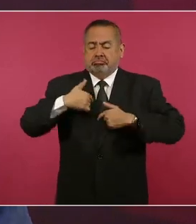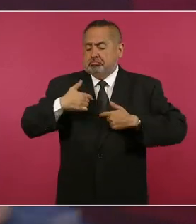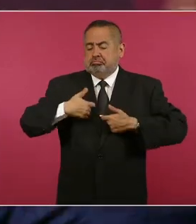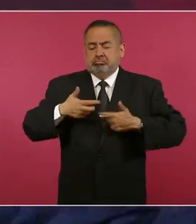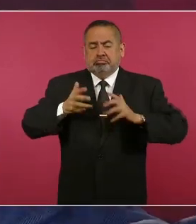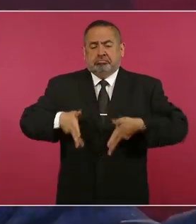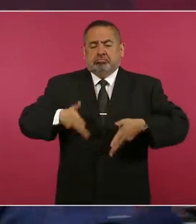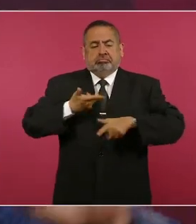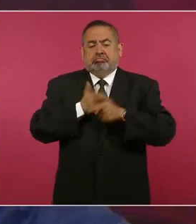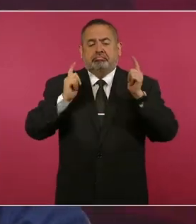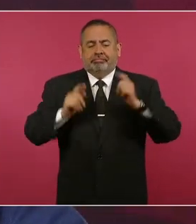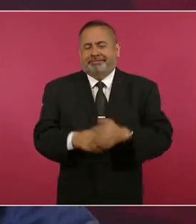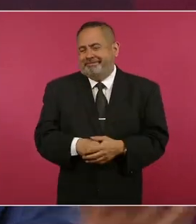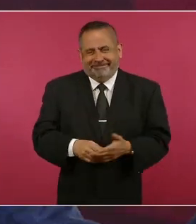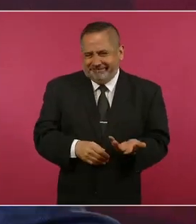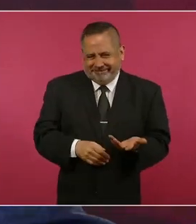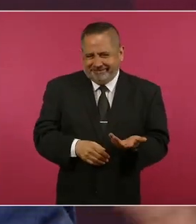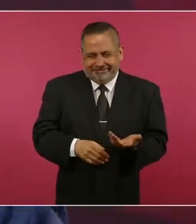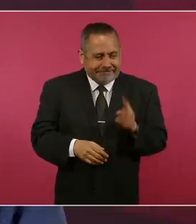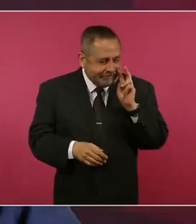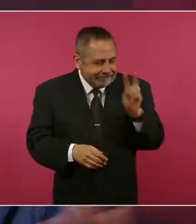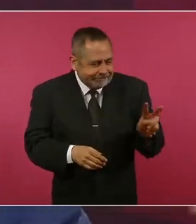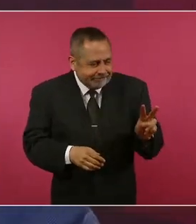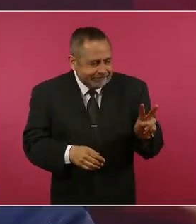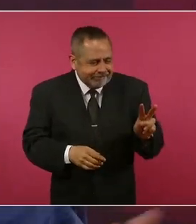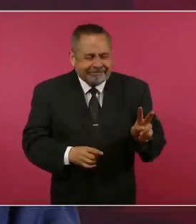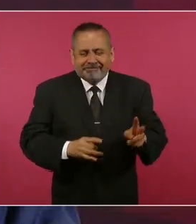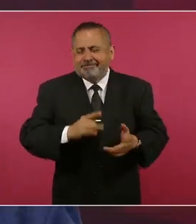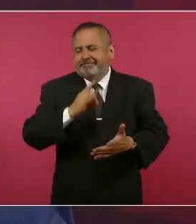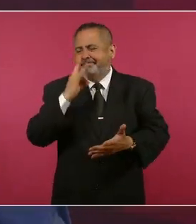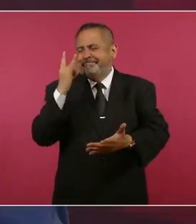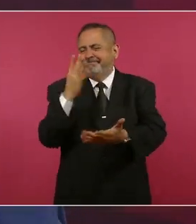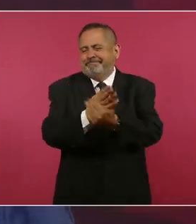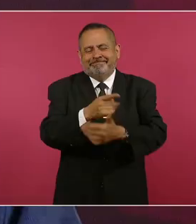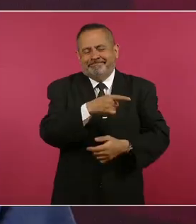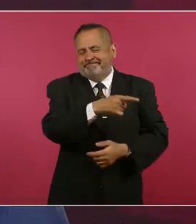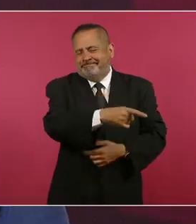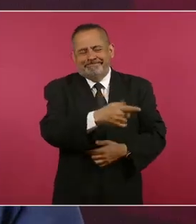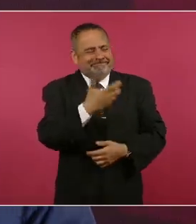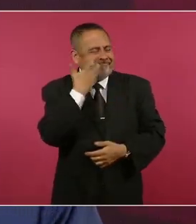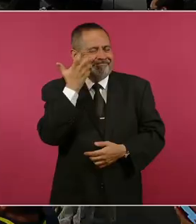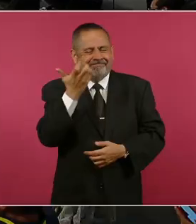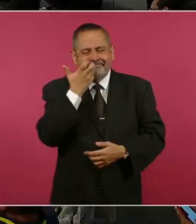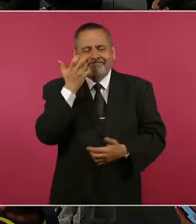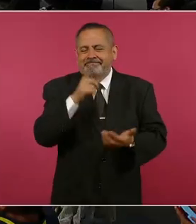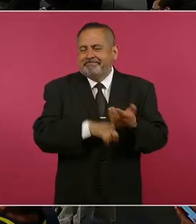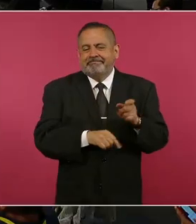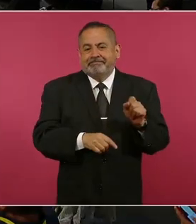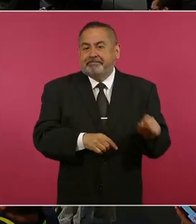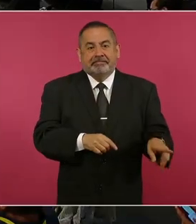Y ahora ya, pues eso está